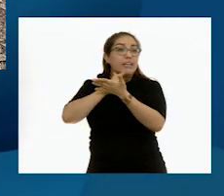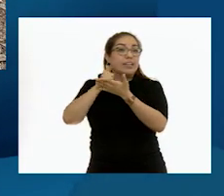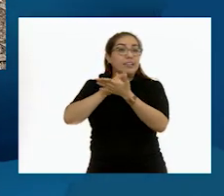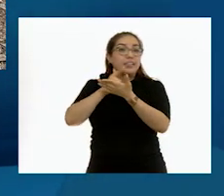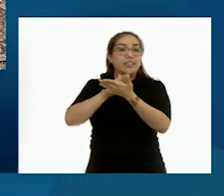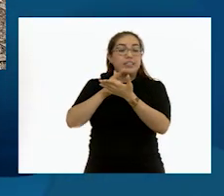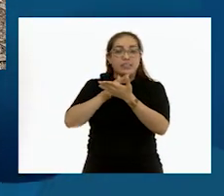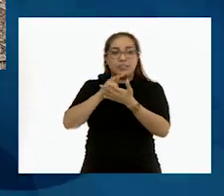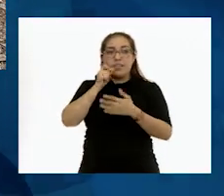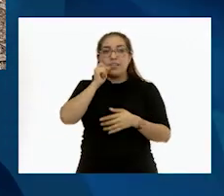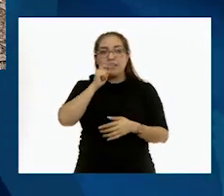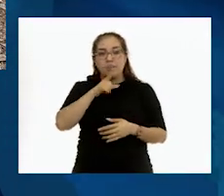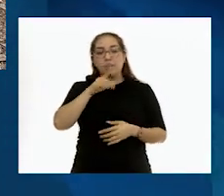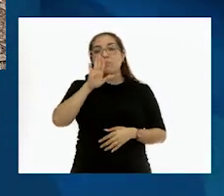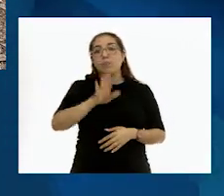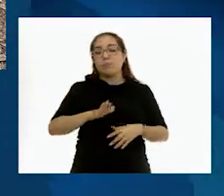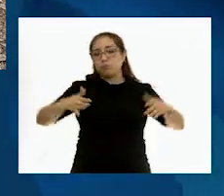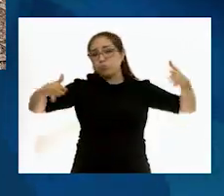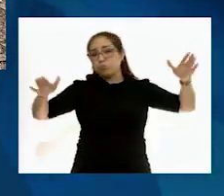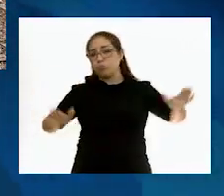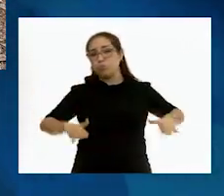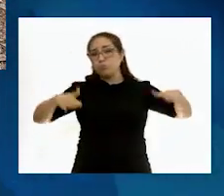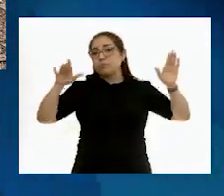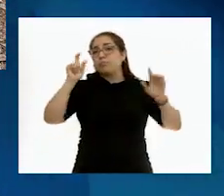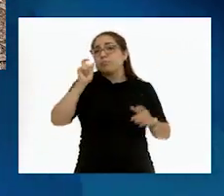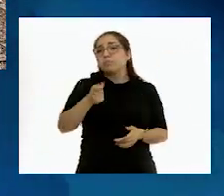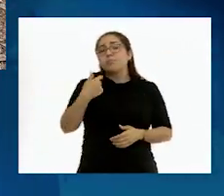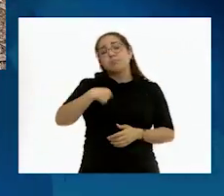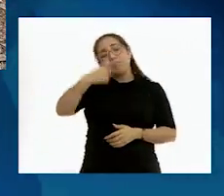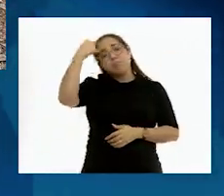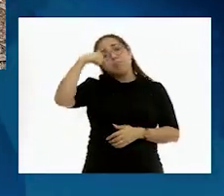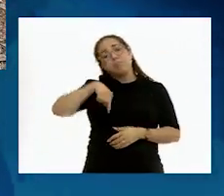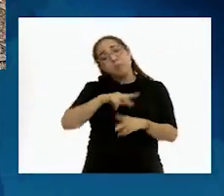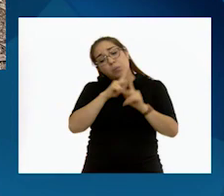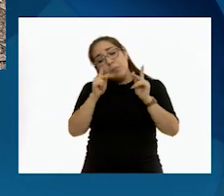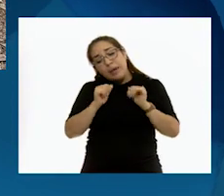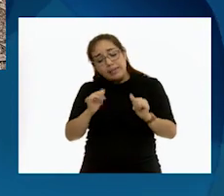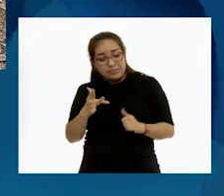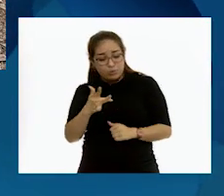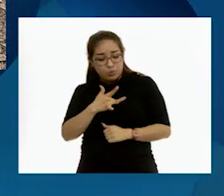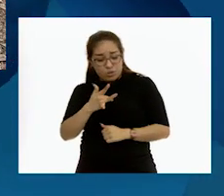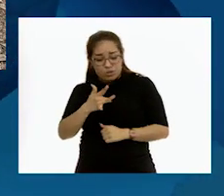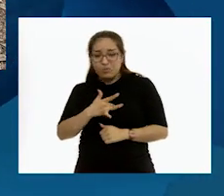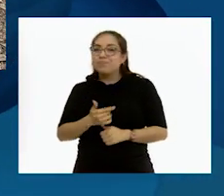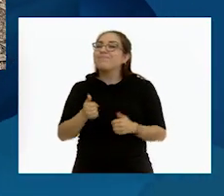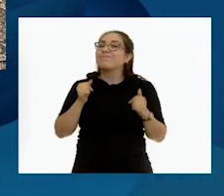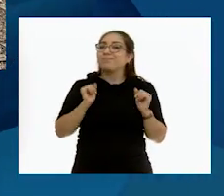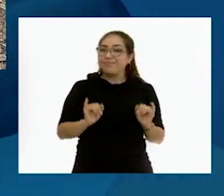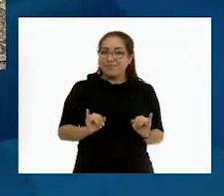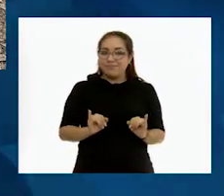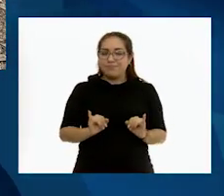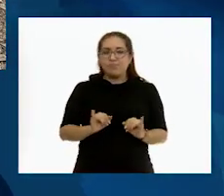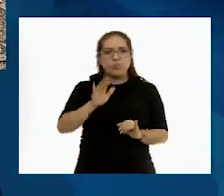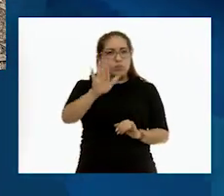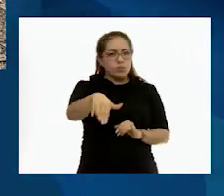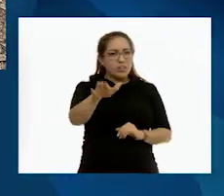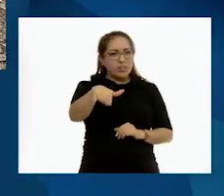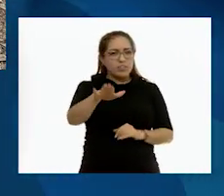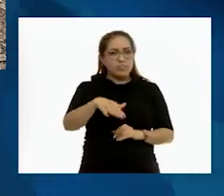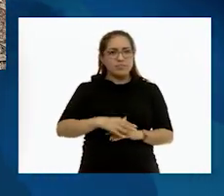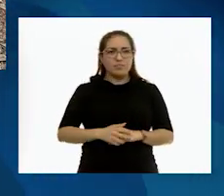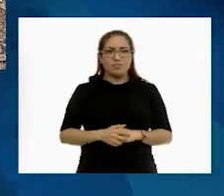dice Titina, que representan la inocencia que siempre debo guardar en mi corazón. Así es. Oigan,